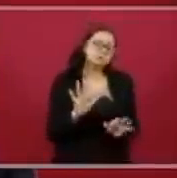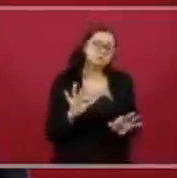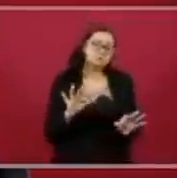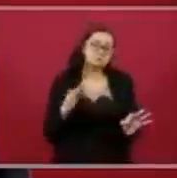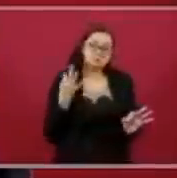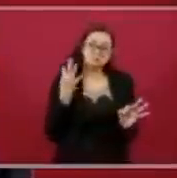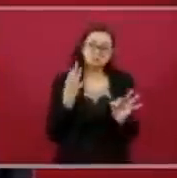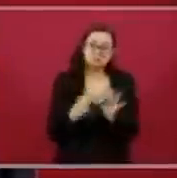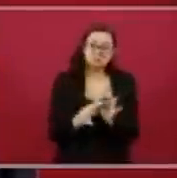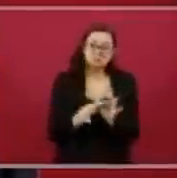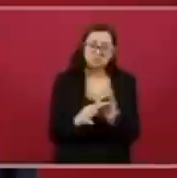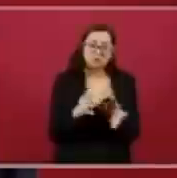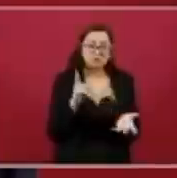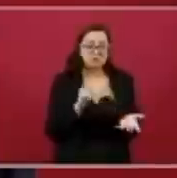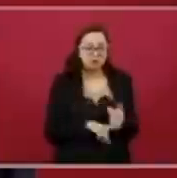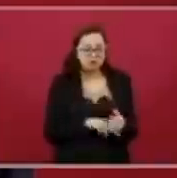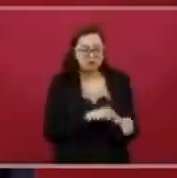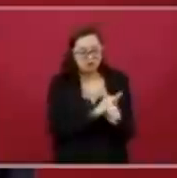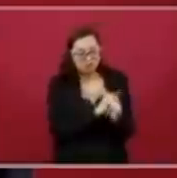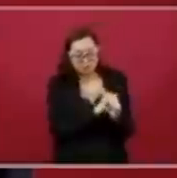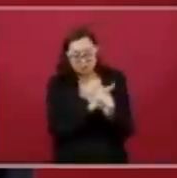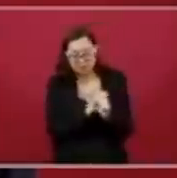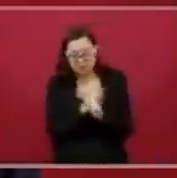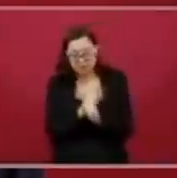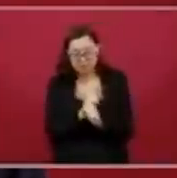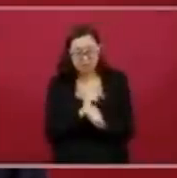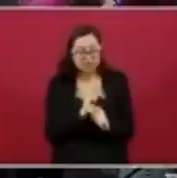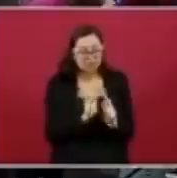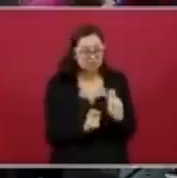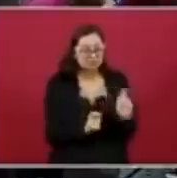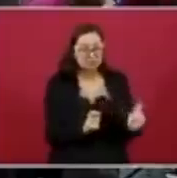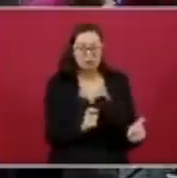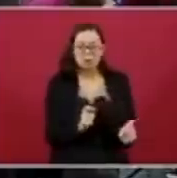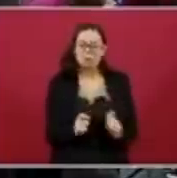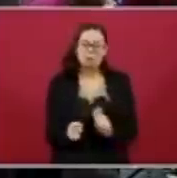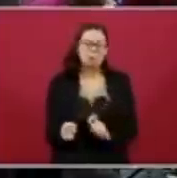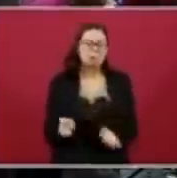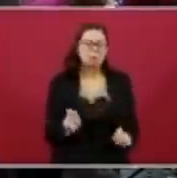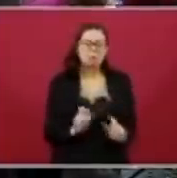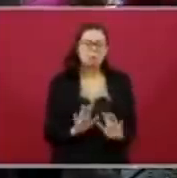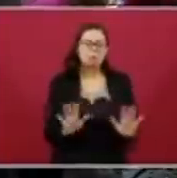hubo una investigación al interior. Particular sobre